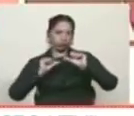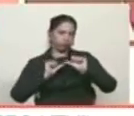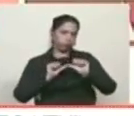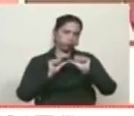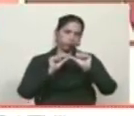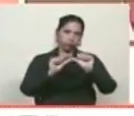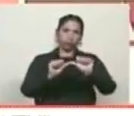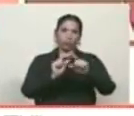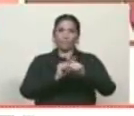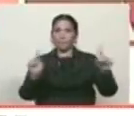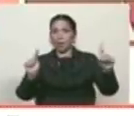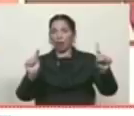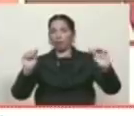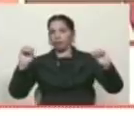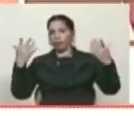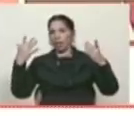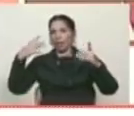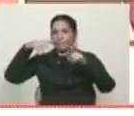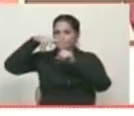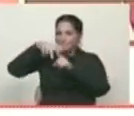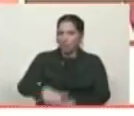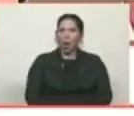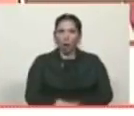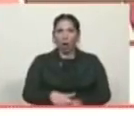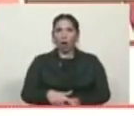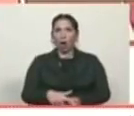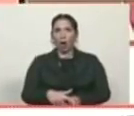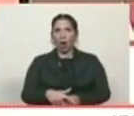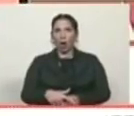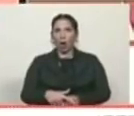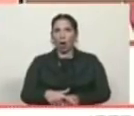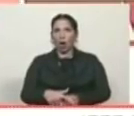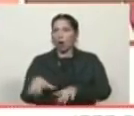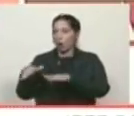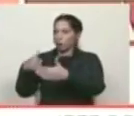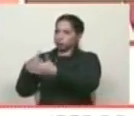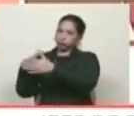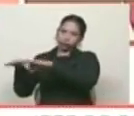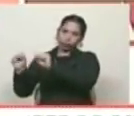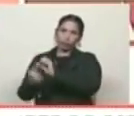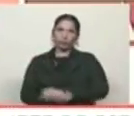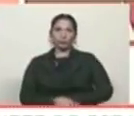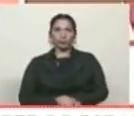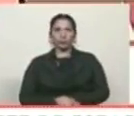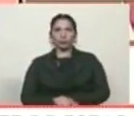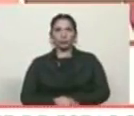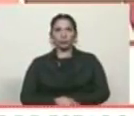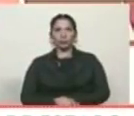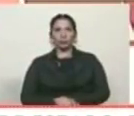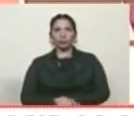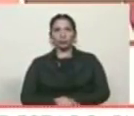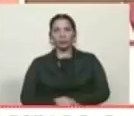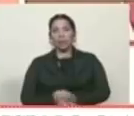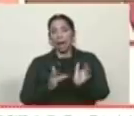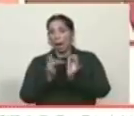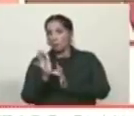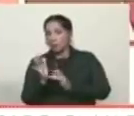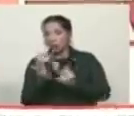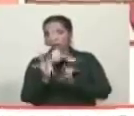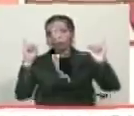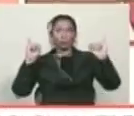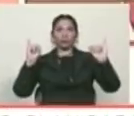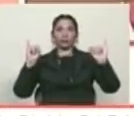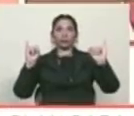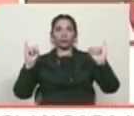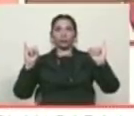para lograr derrotar al fascismo, para lograr derrotar al imperialismo. Así que, compañeros, abril de independencia,